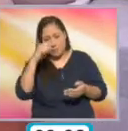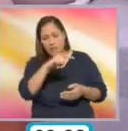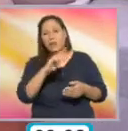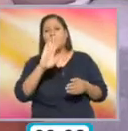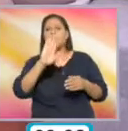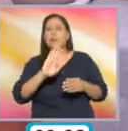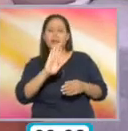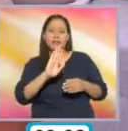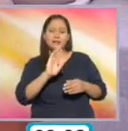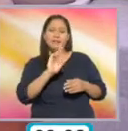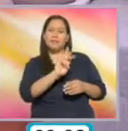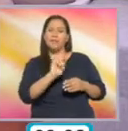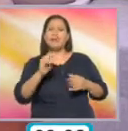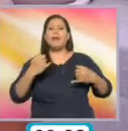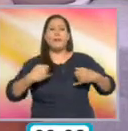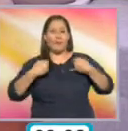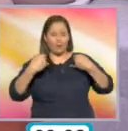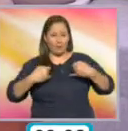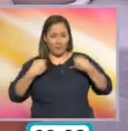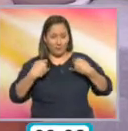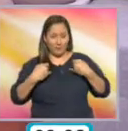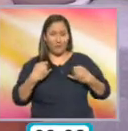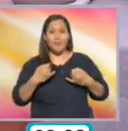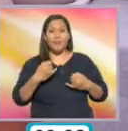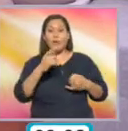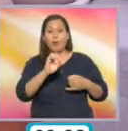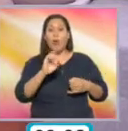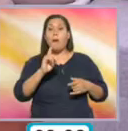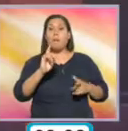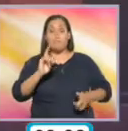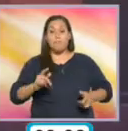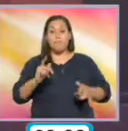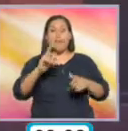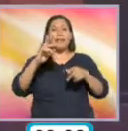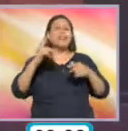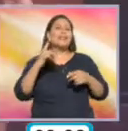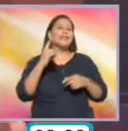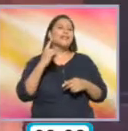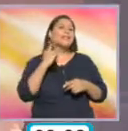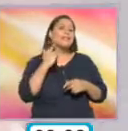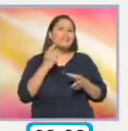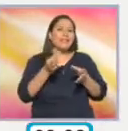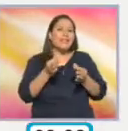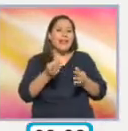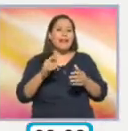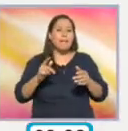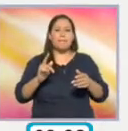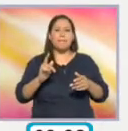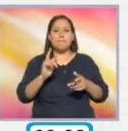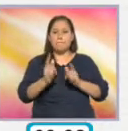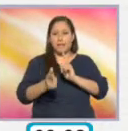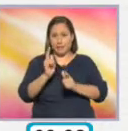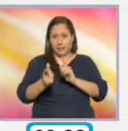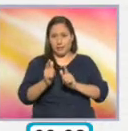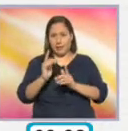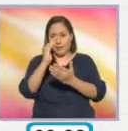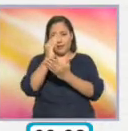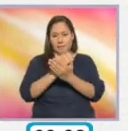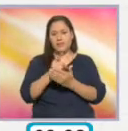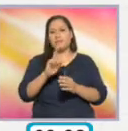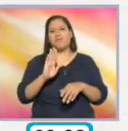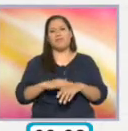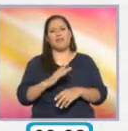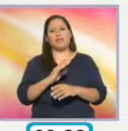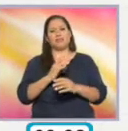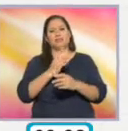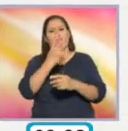Juvenil, pero fino. No es lo mismo esto que una de mezclilla, por ejemplo. ¿no? Claro. Que esta es mucho más más pulida, informal, ¿no? es mucho más formal, exactamente. Mira,